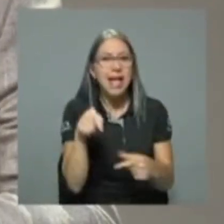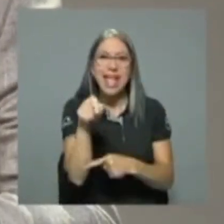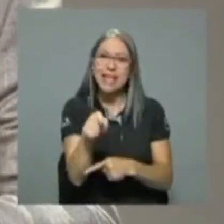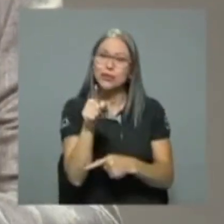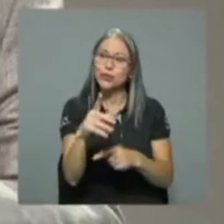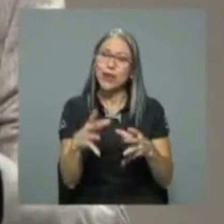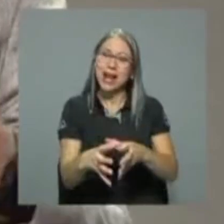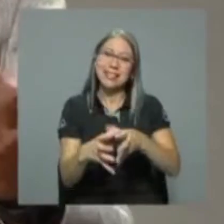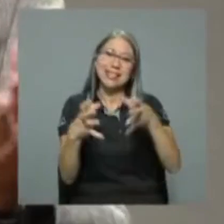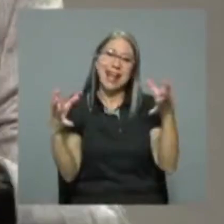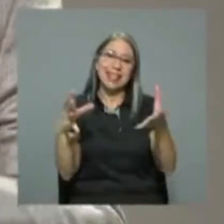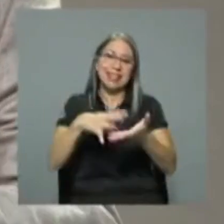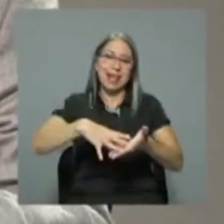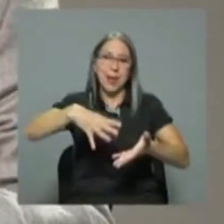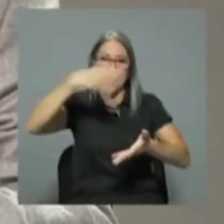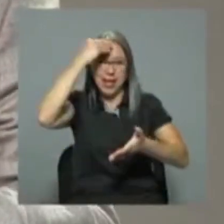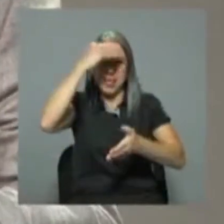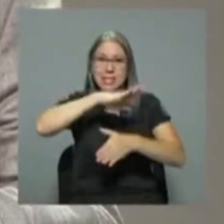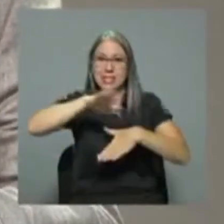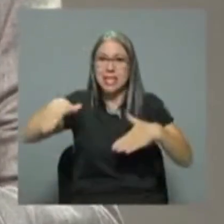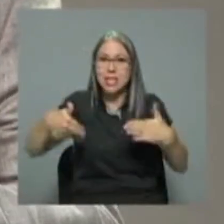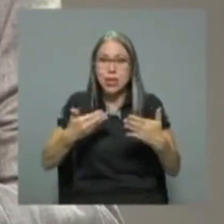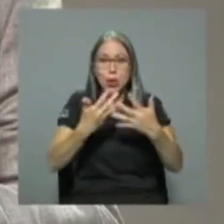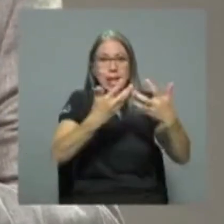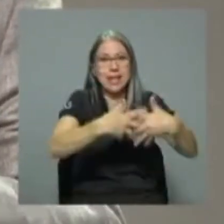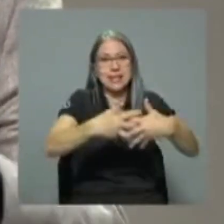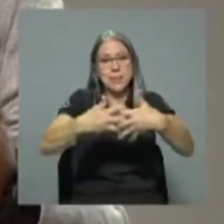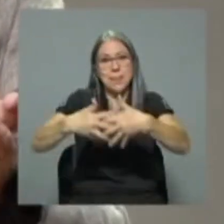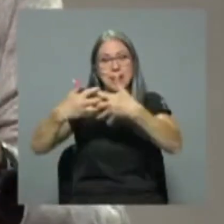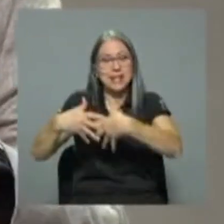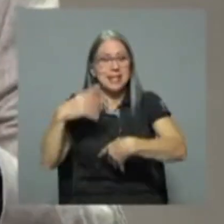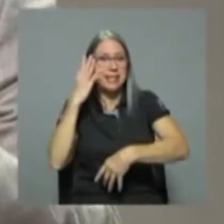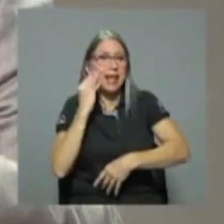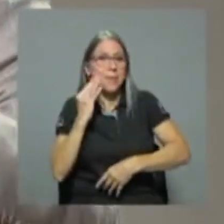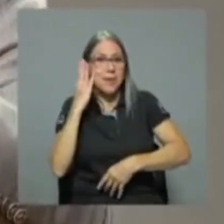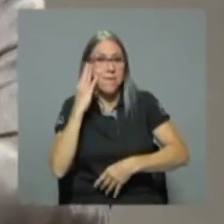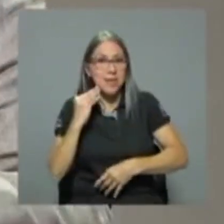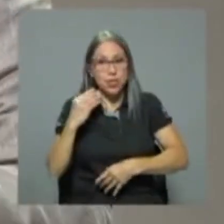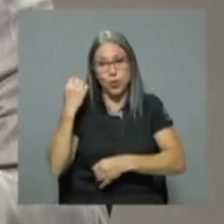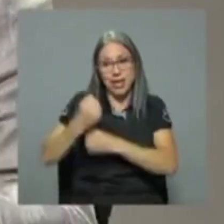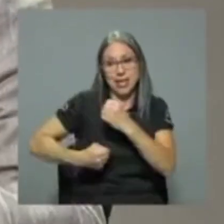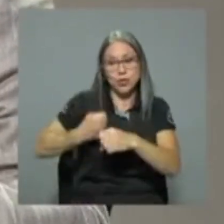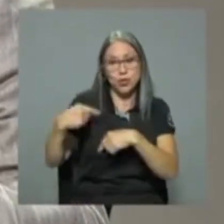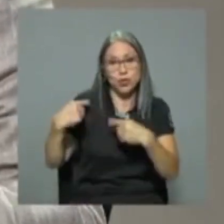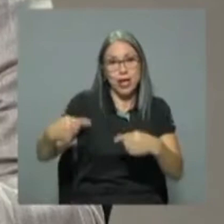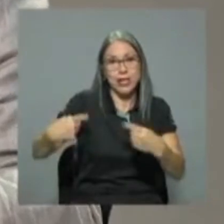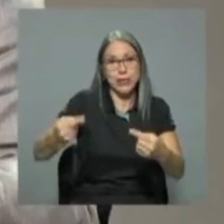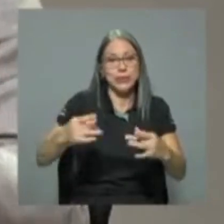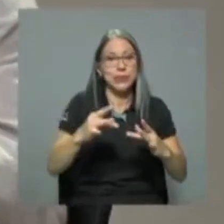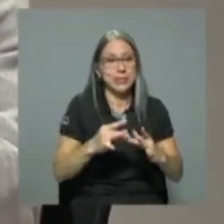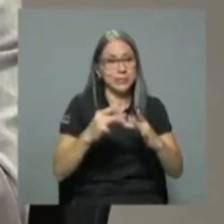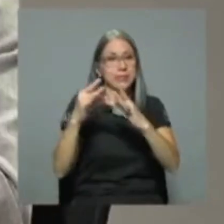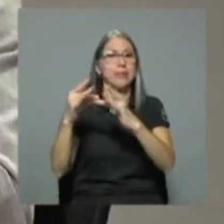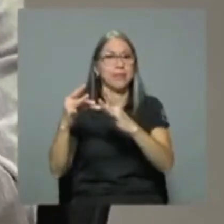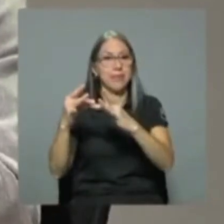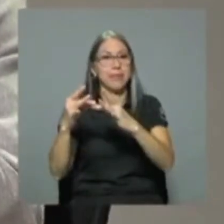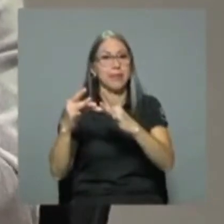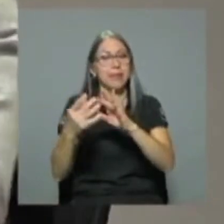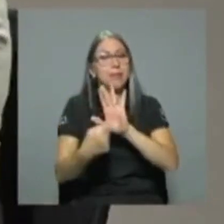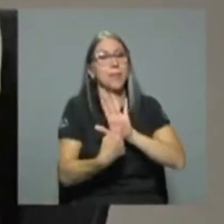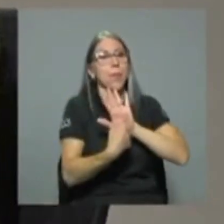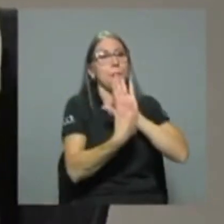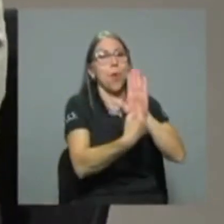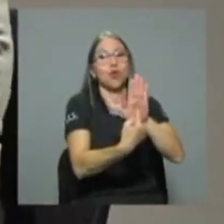lecciones de todas las empresas que han vivido estos años, y sobre todo demostrar